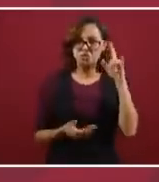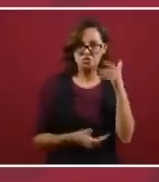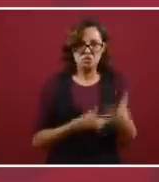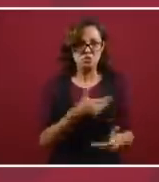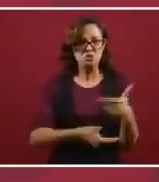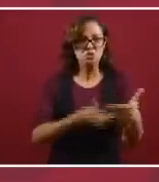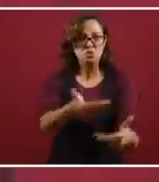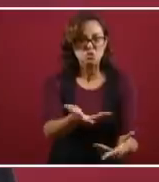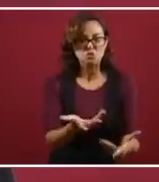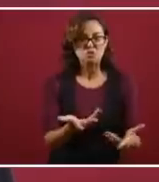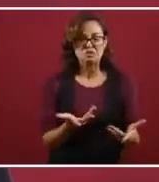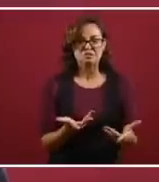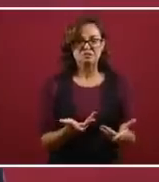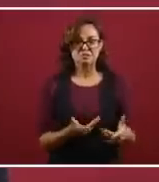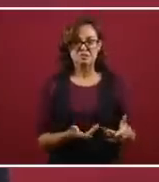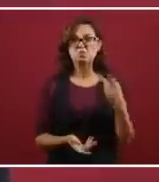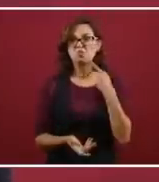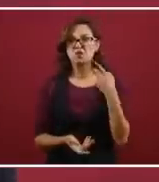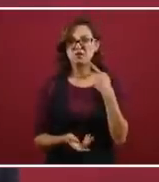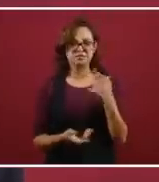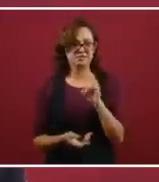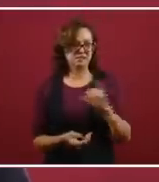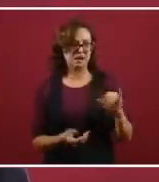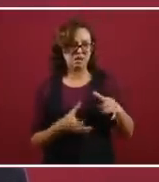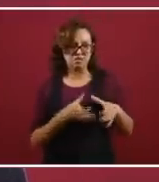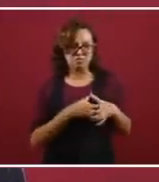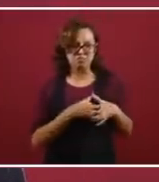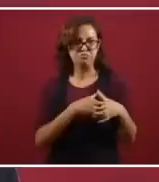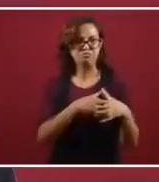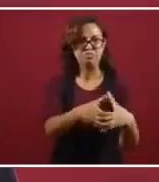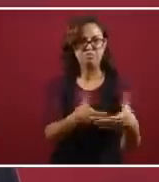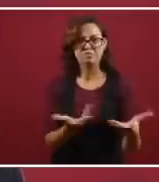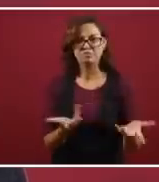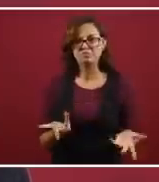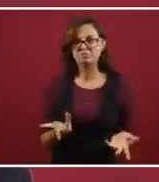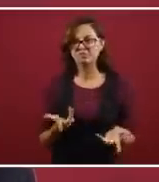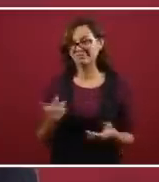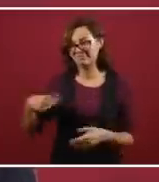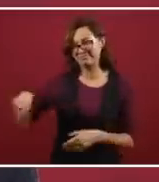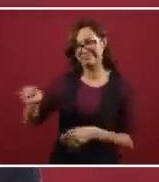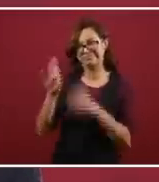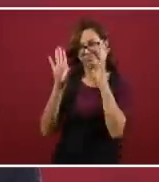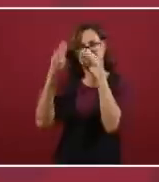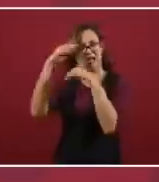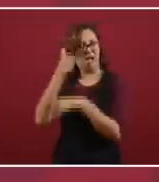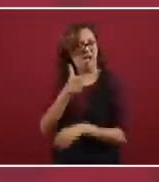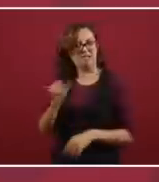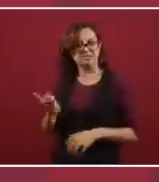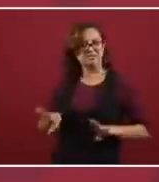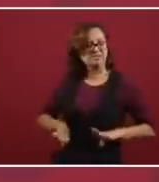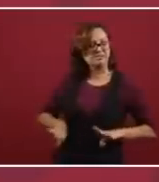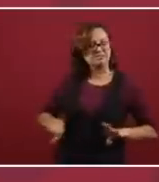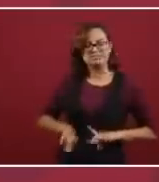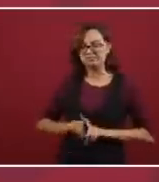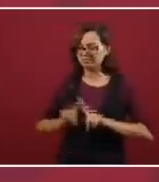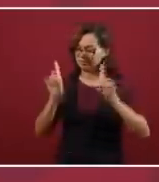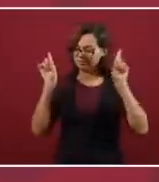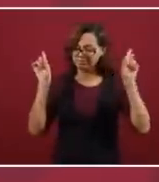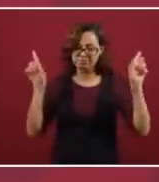progresista. Eso se acerca más a otras cosas, al conservadurismo, que tiene